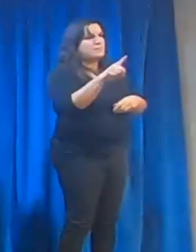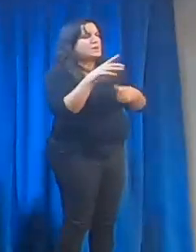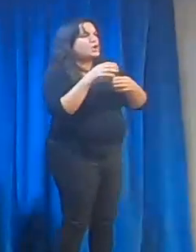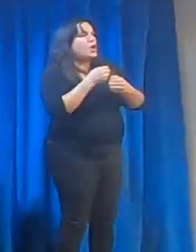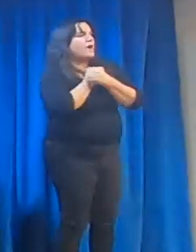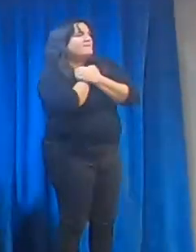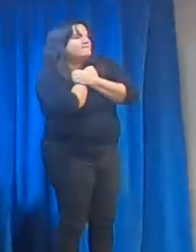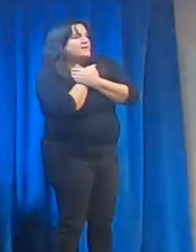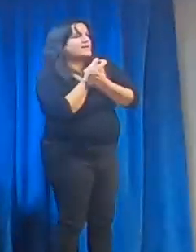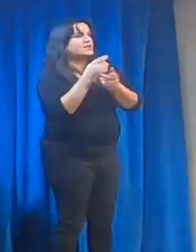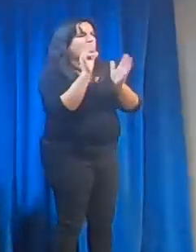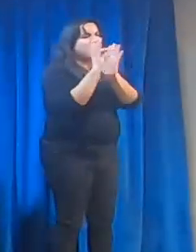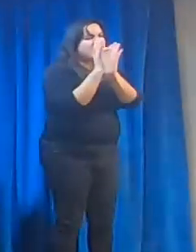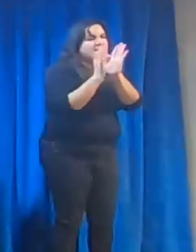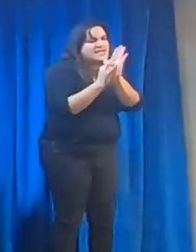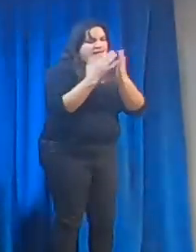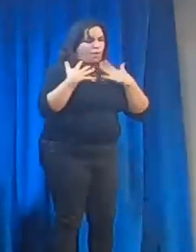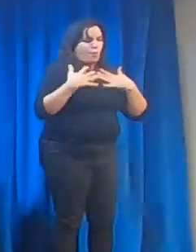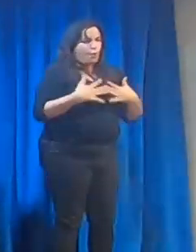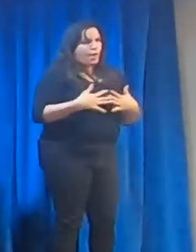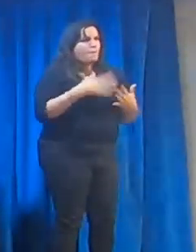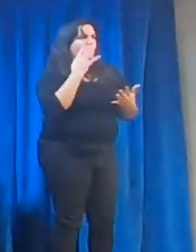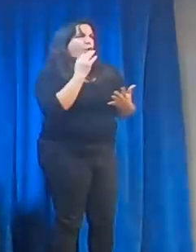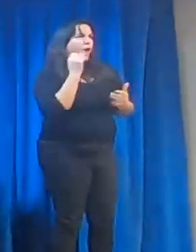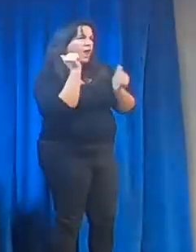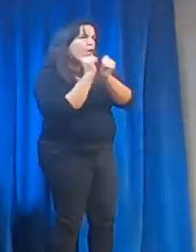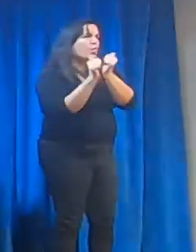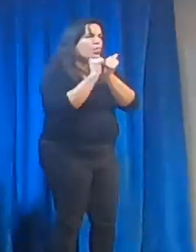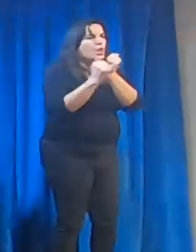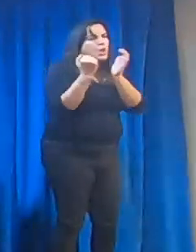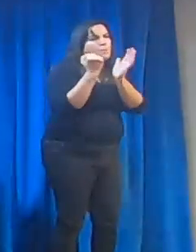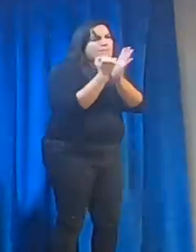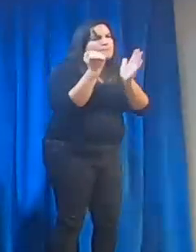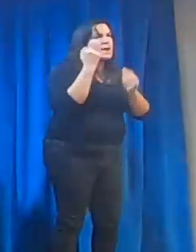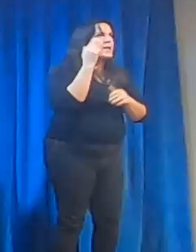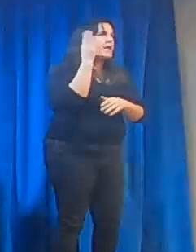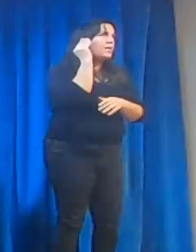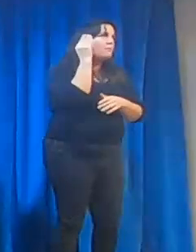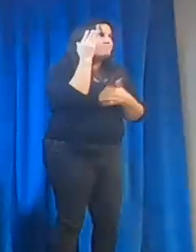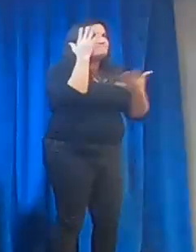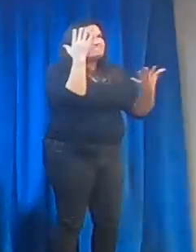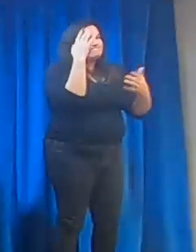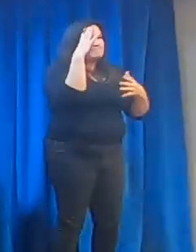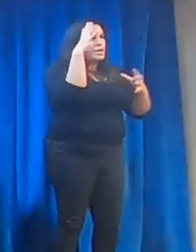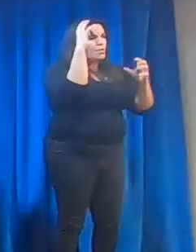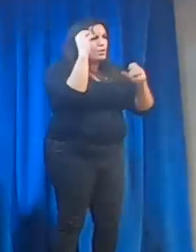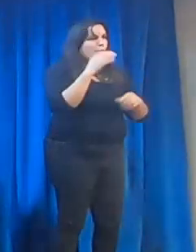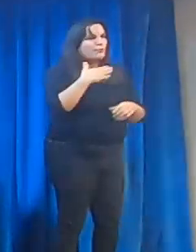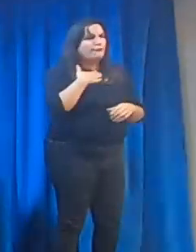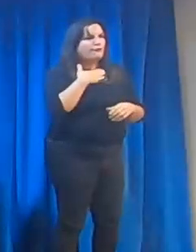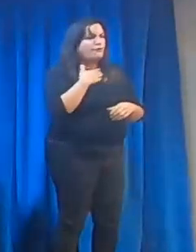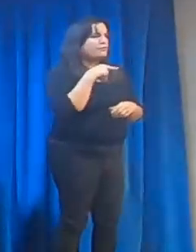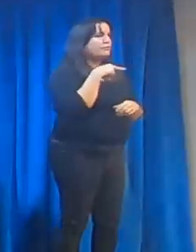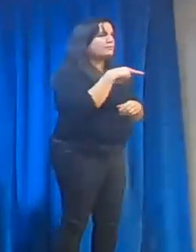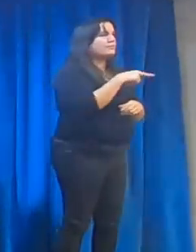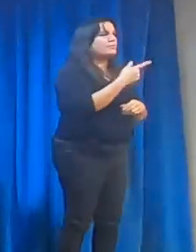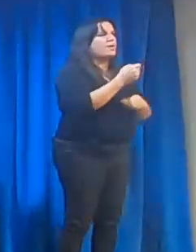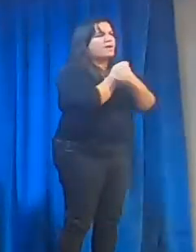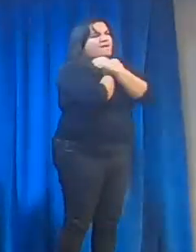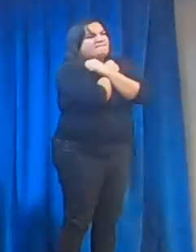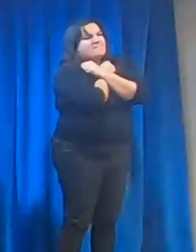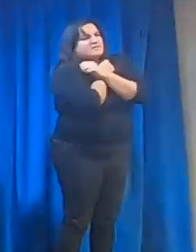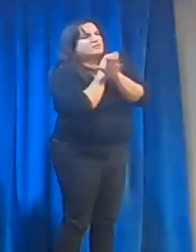en detalles, zonas del cuerpo, con un valor histórico, voces. En el afecto está la historia de un